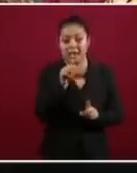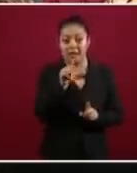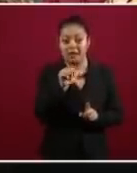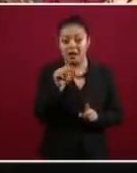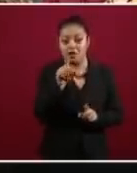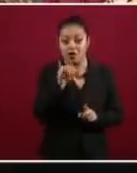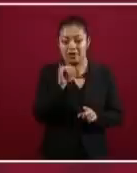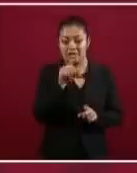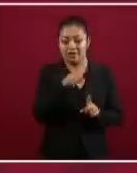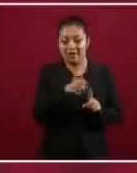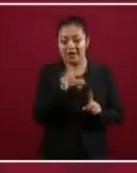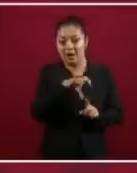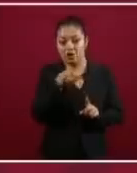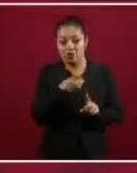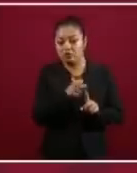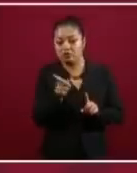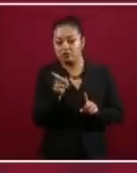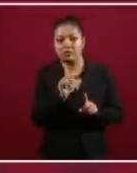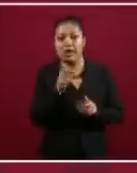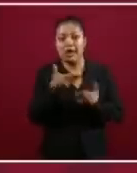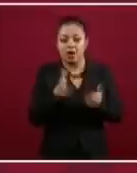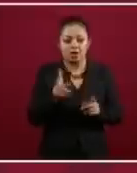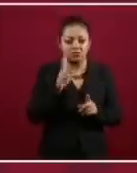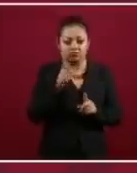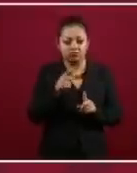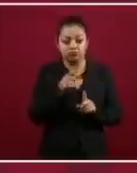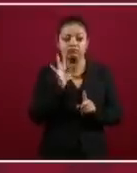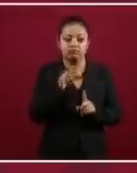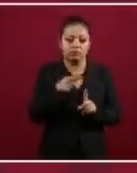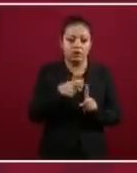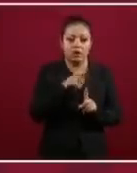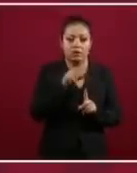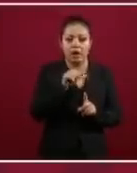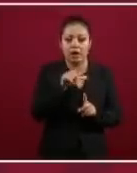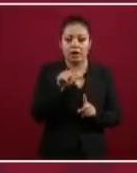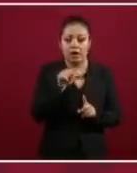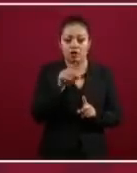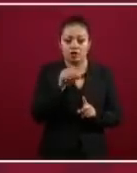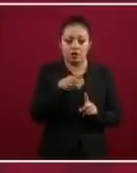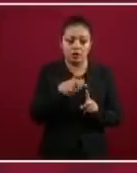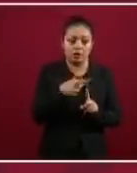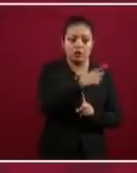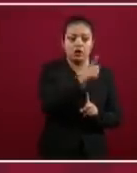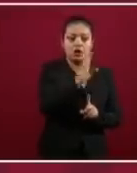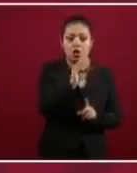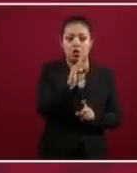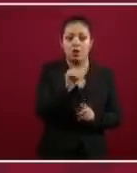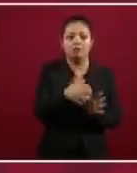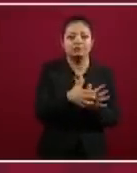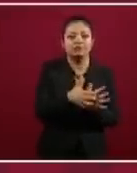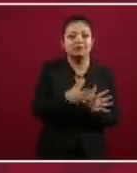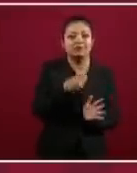Ahora nos ahorramos 70 kilómetros y nos fuimos de Valladolid hacia Cobá, incluimos a Cobá, que es un punto muy importante con un